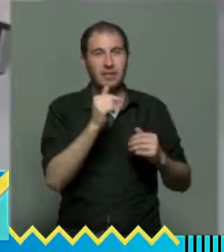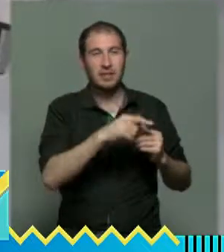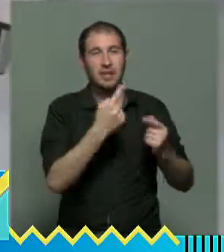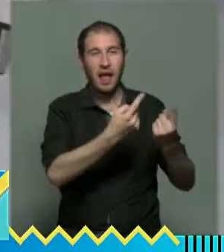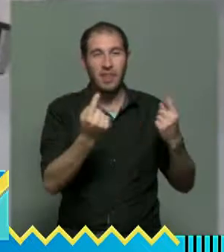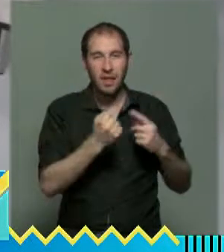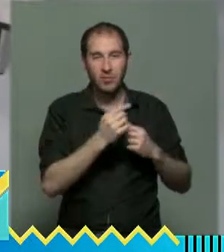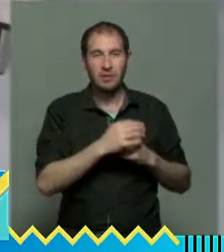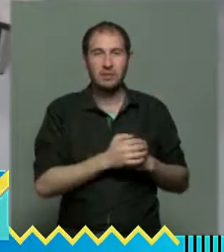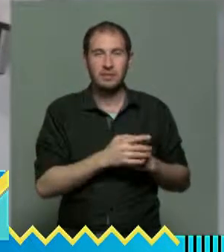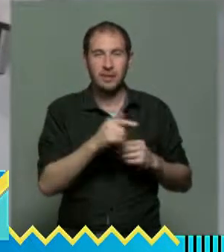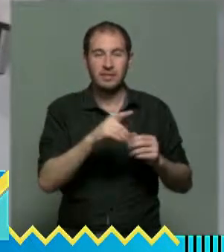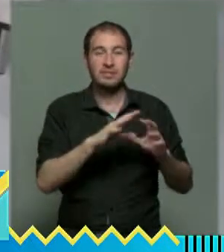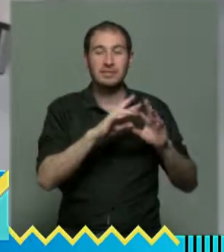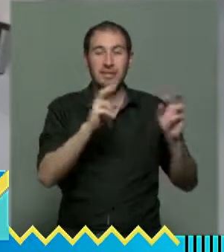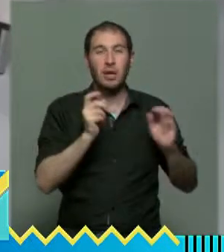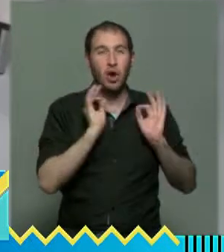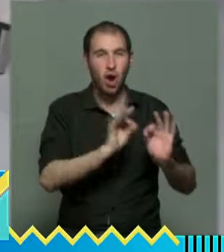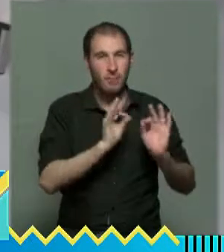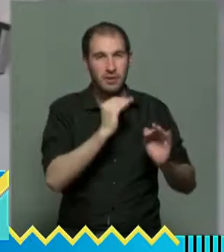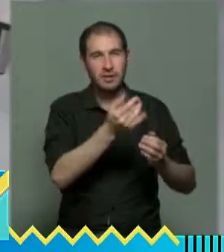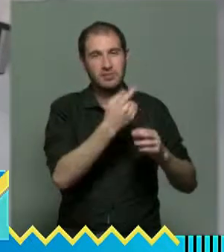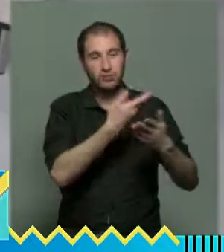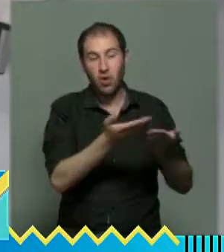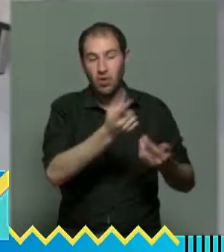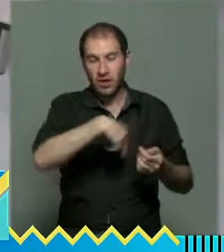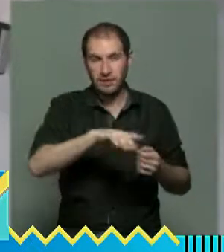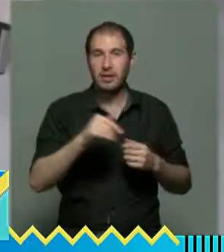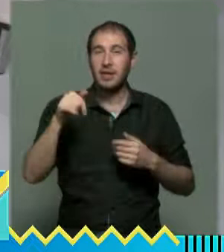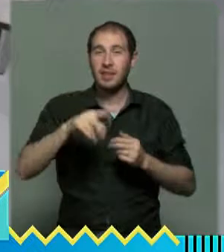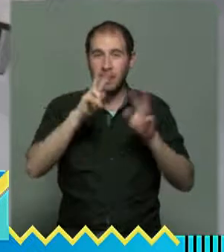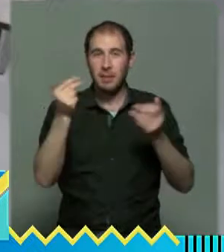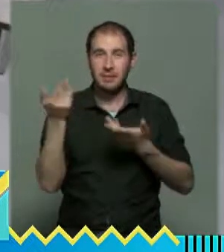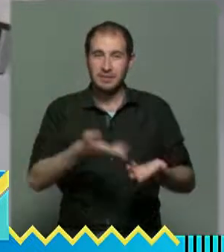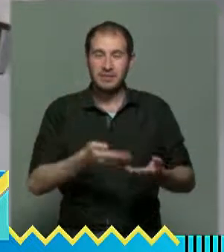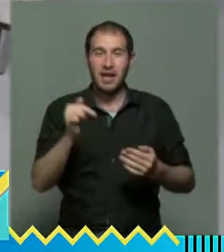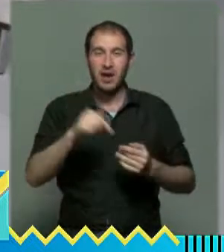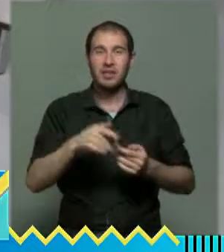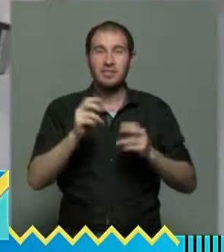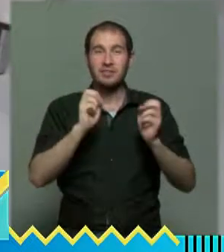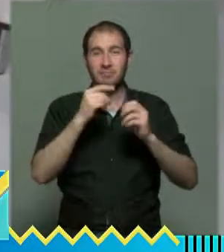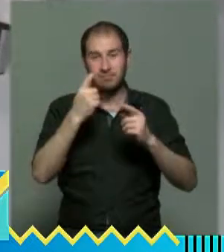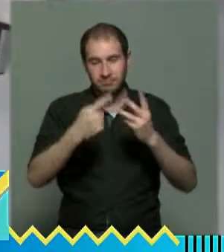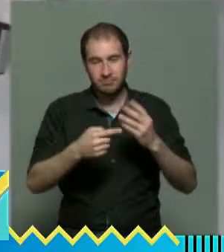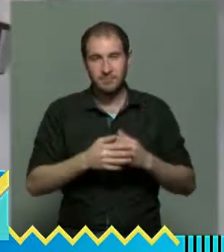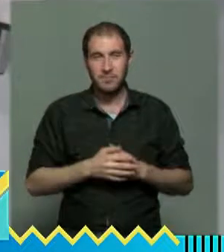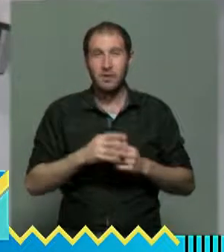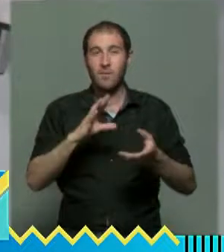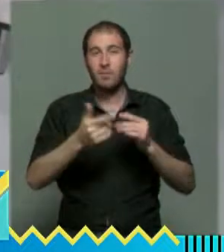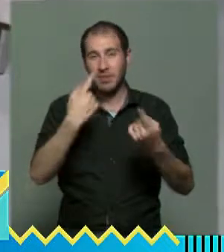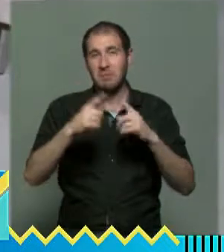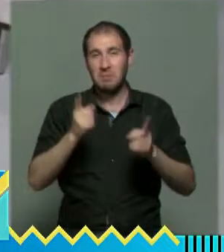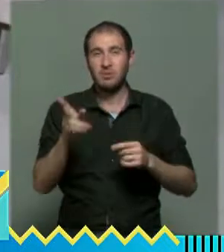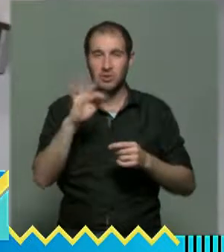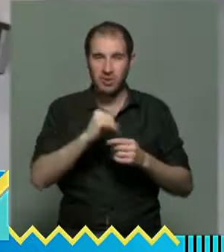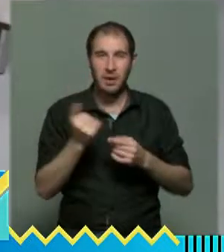las aristas que engloba este tema que nos compete a todos, obviamente. Presentado el tema, vamos a presentarlo de la forma que lo hacemos todos los